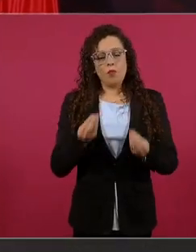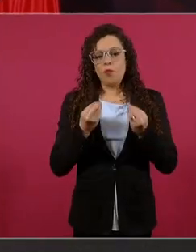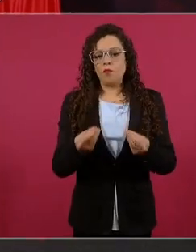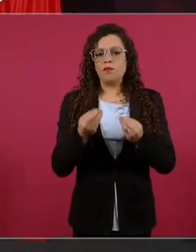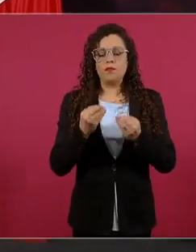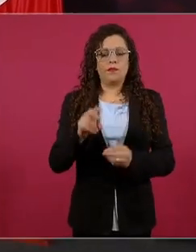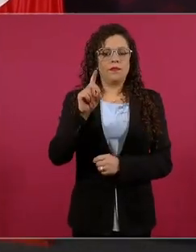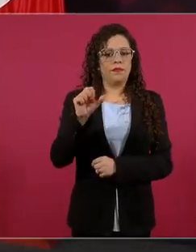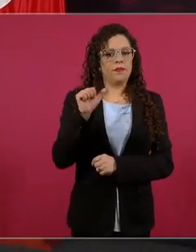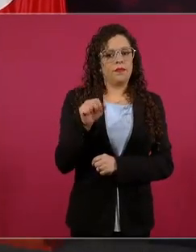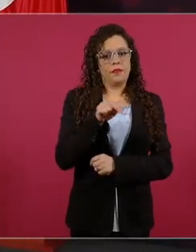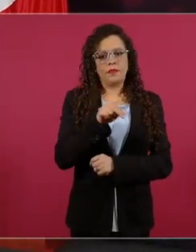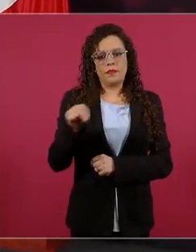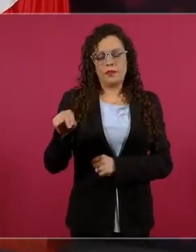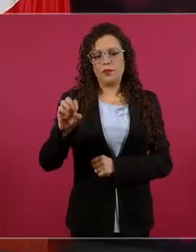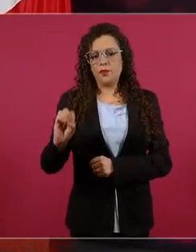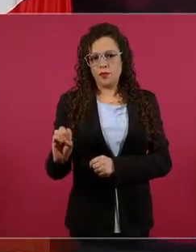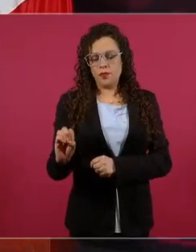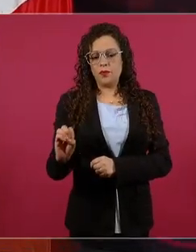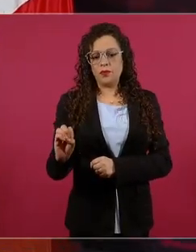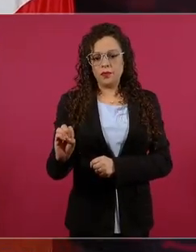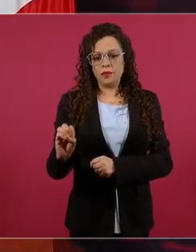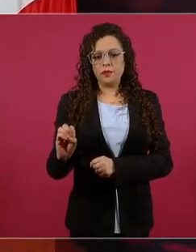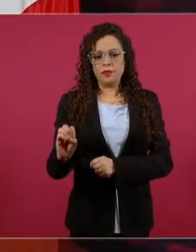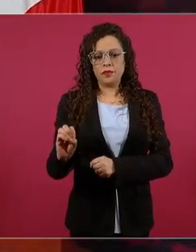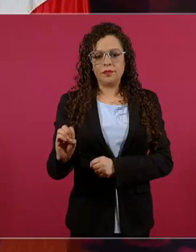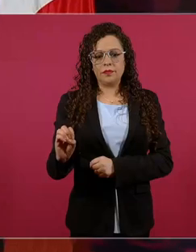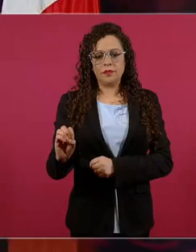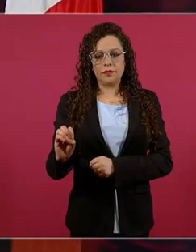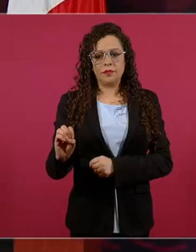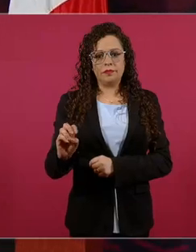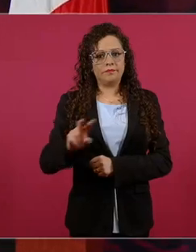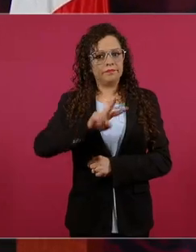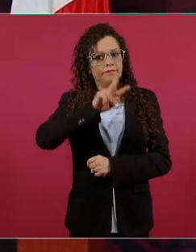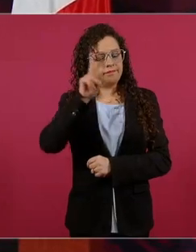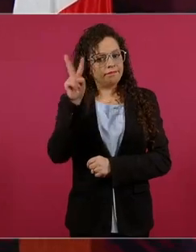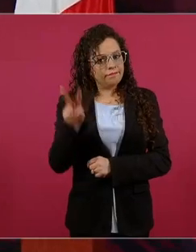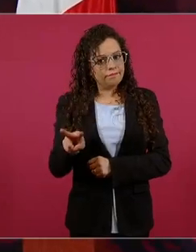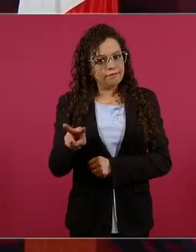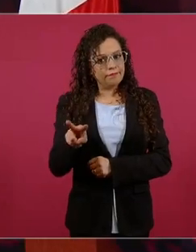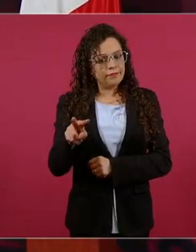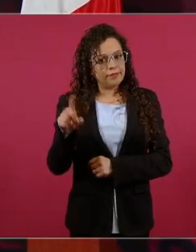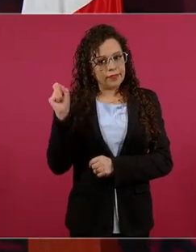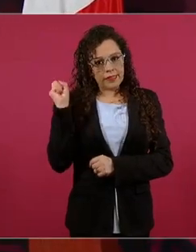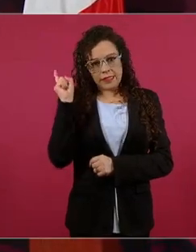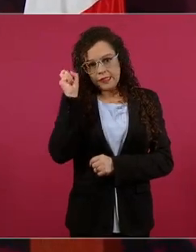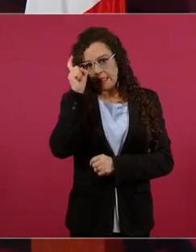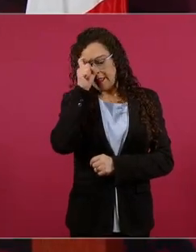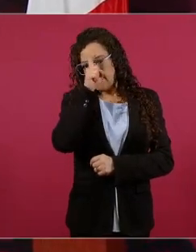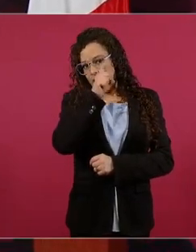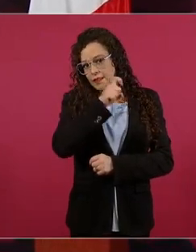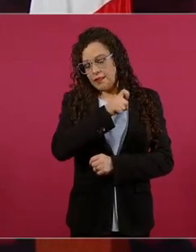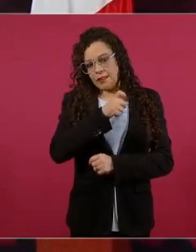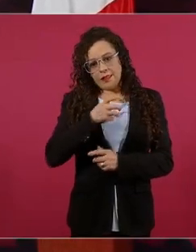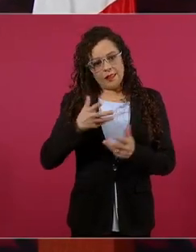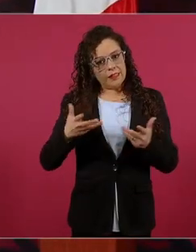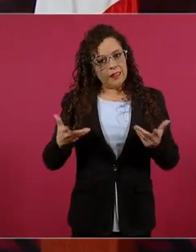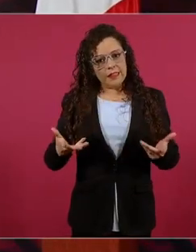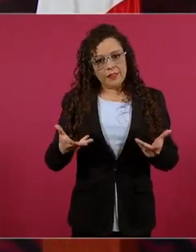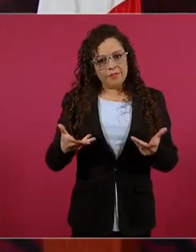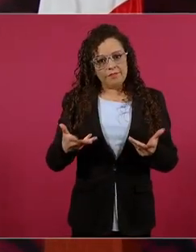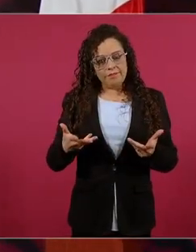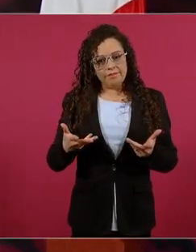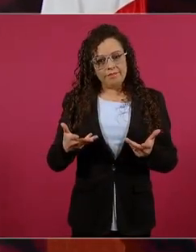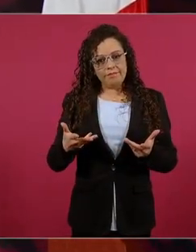es una afrenta, es un desafío de estas empresas